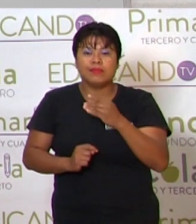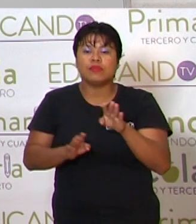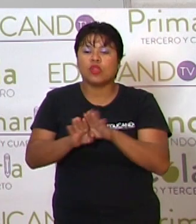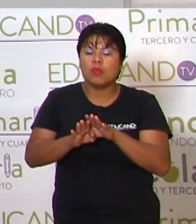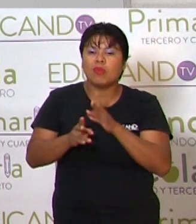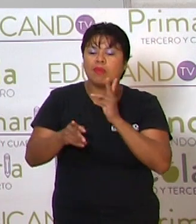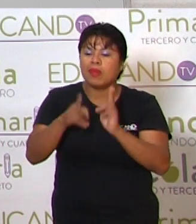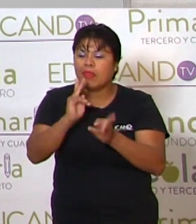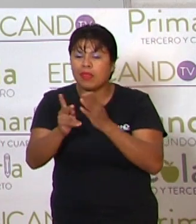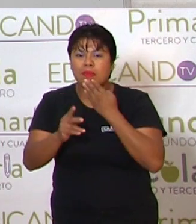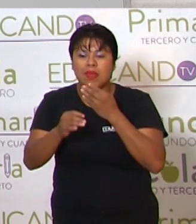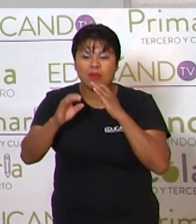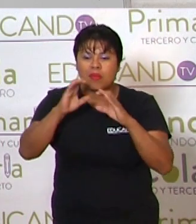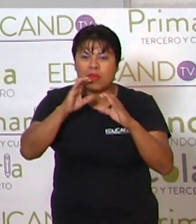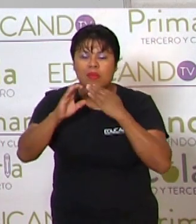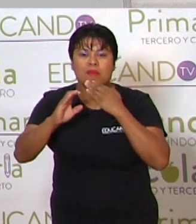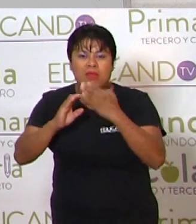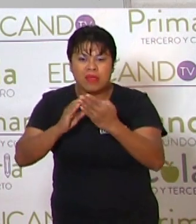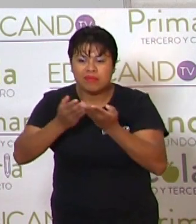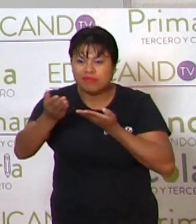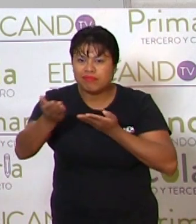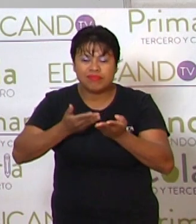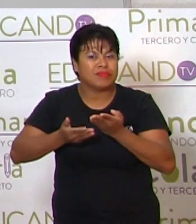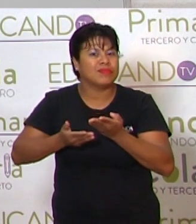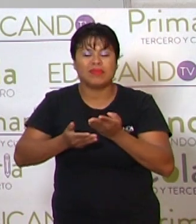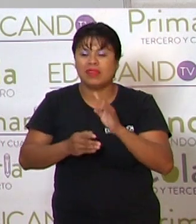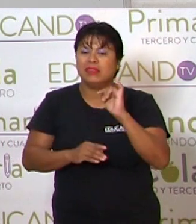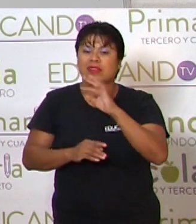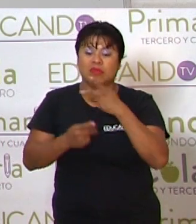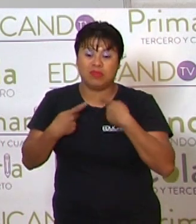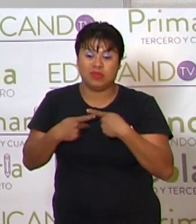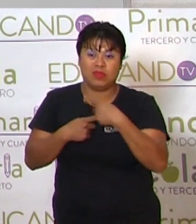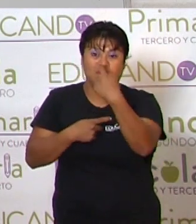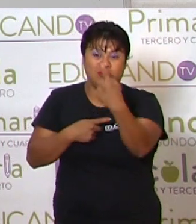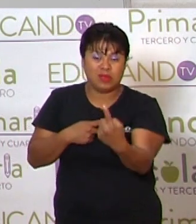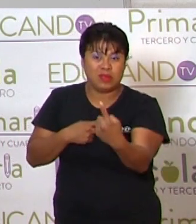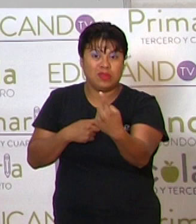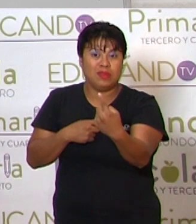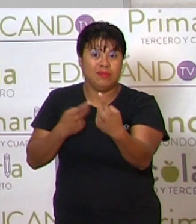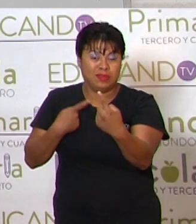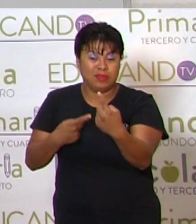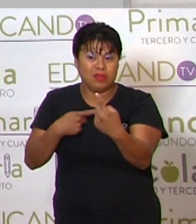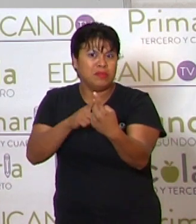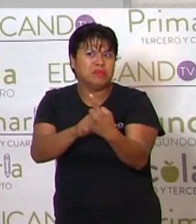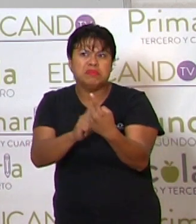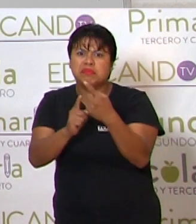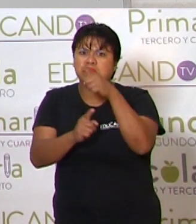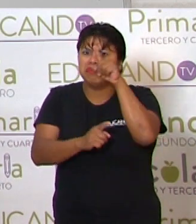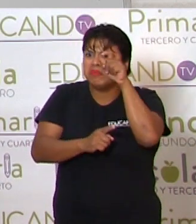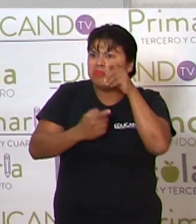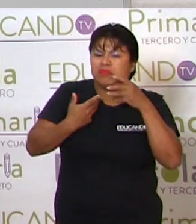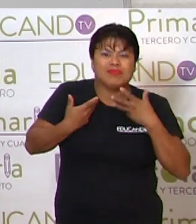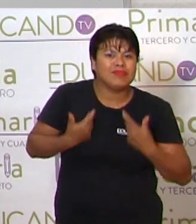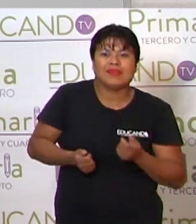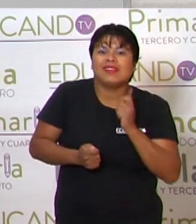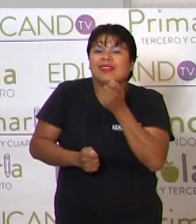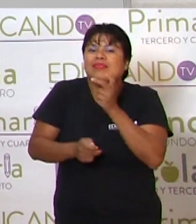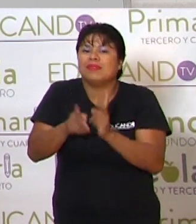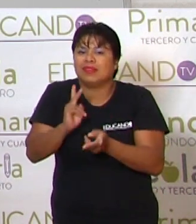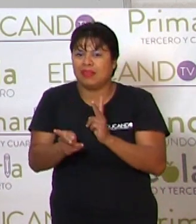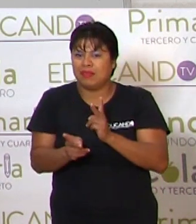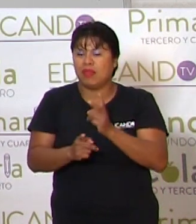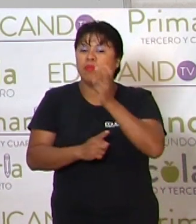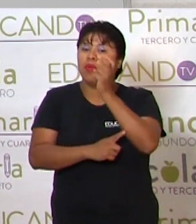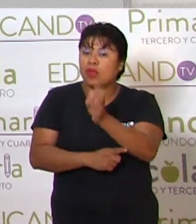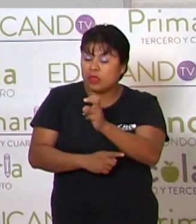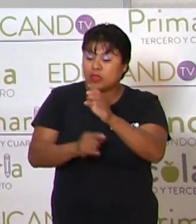mensaje o no vas a estar comunicando un buen mensaje y tu receptor de información, por lo tanto, no va a entender de qué estás hablando. Por ello,